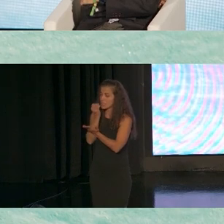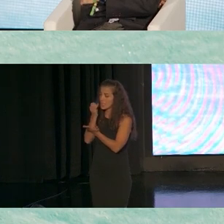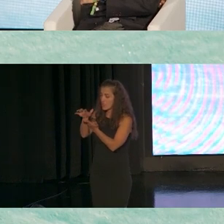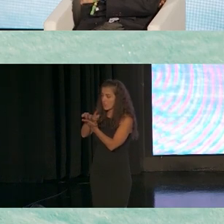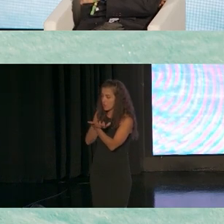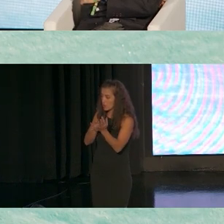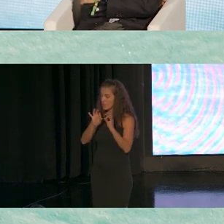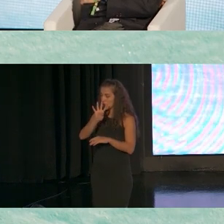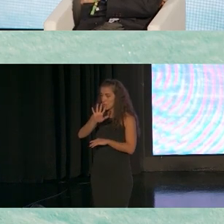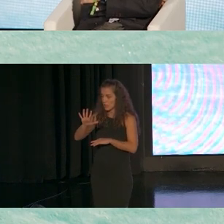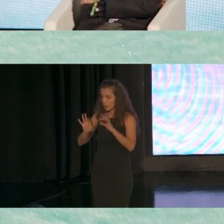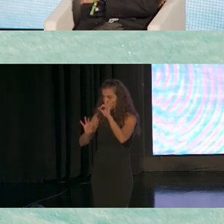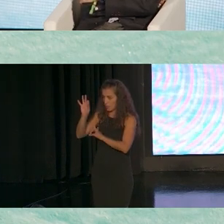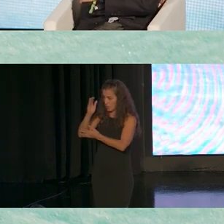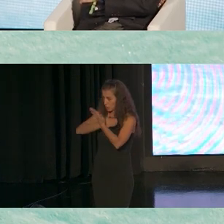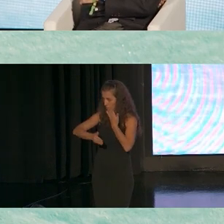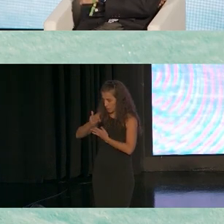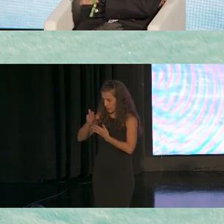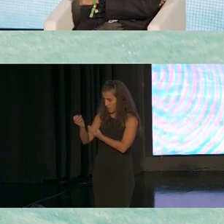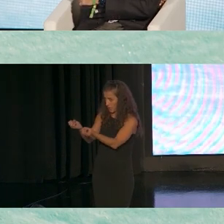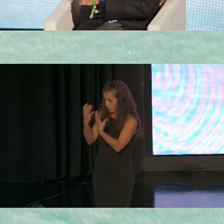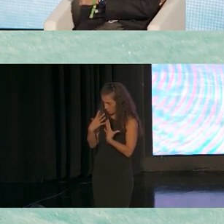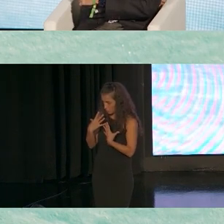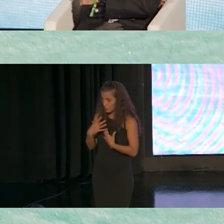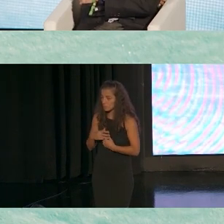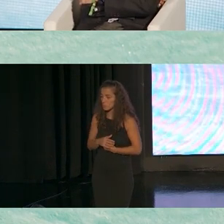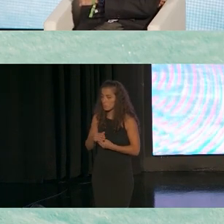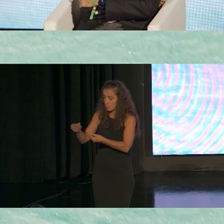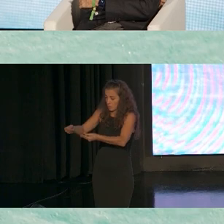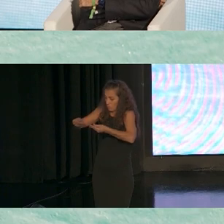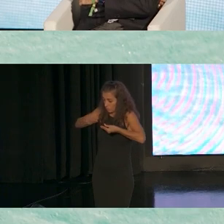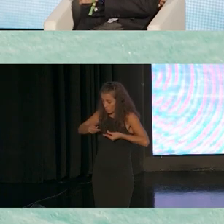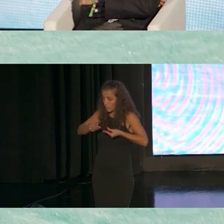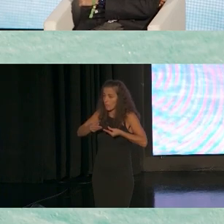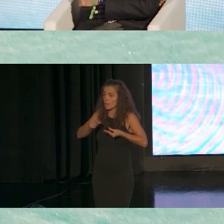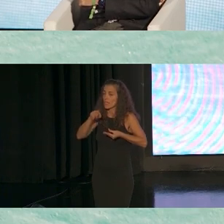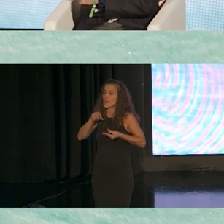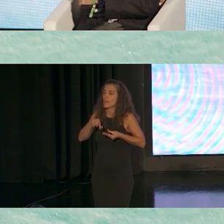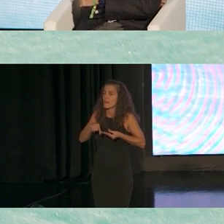45 por de discapacidad Y eso La verdad